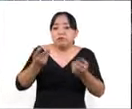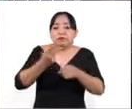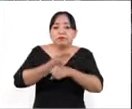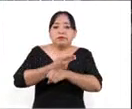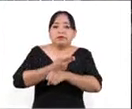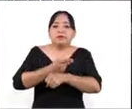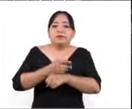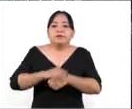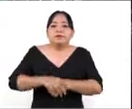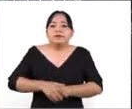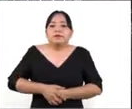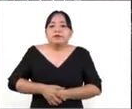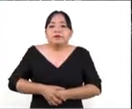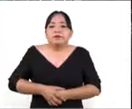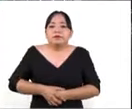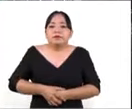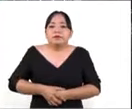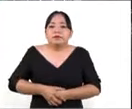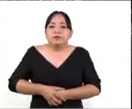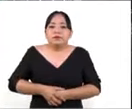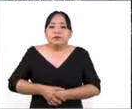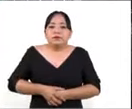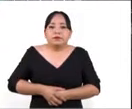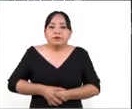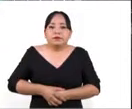favor. Está bueno.